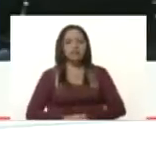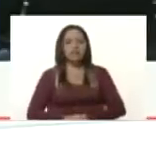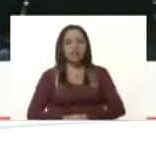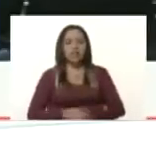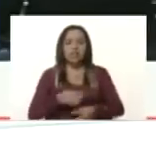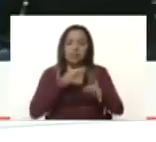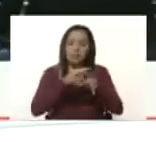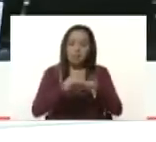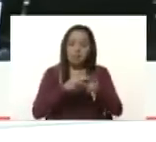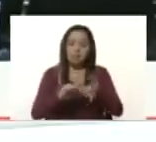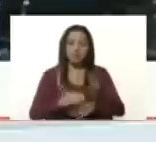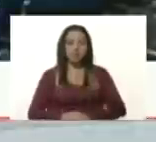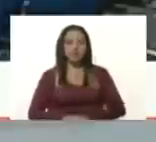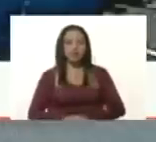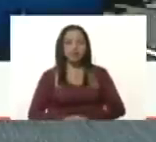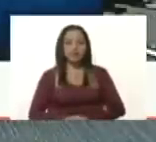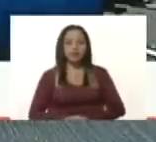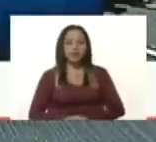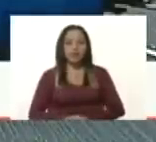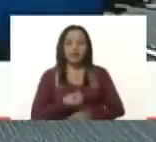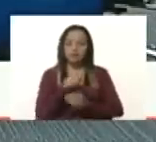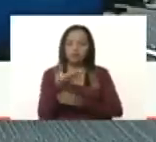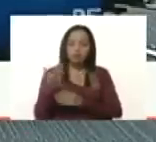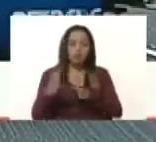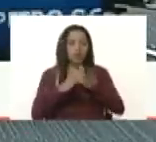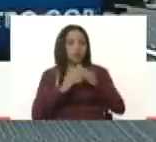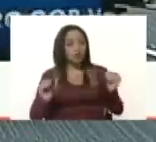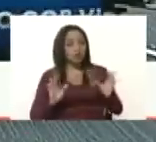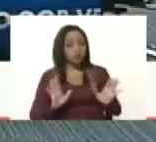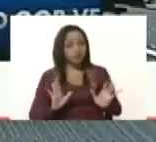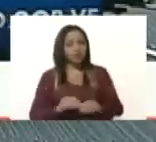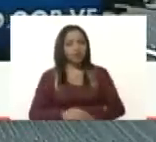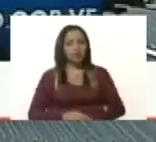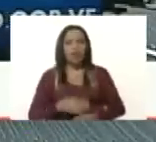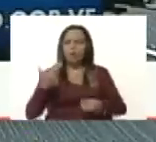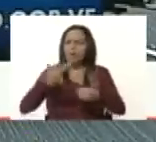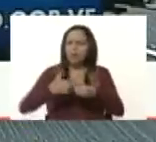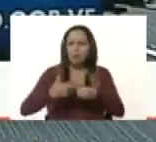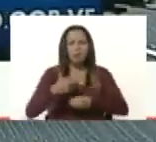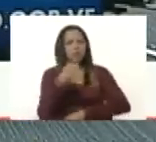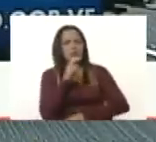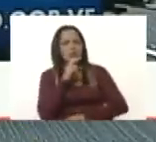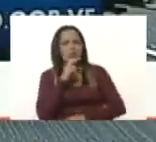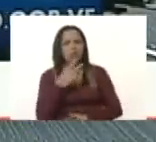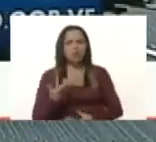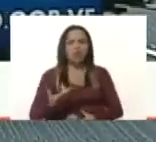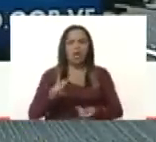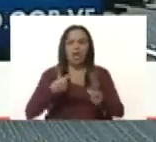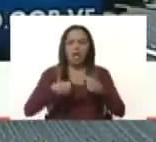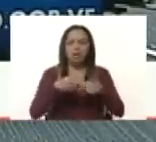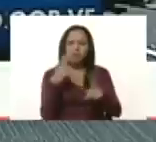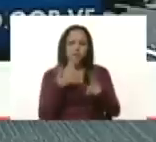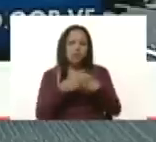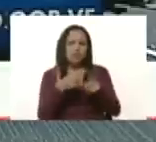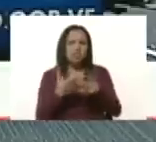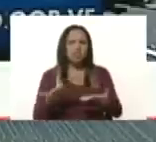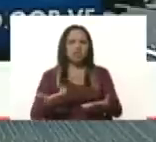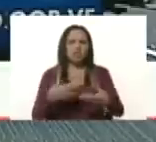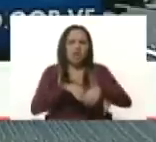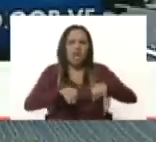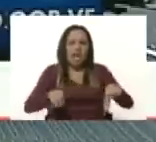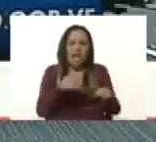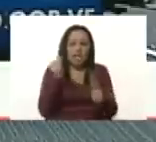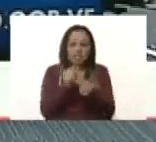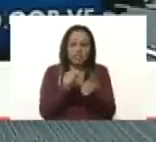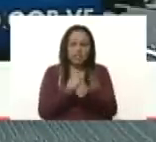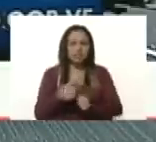petro, exportadores de todo, bueno, además de petróleo, oro, aluminio, hierro, acero, como ya lo